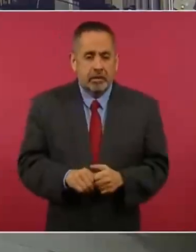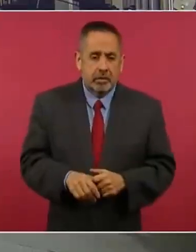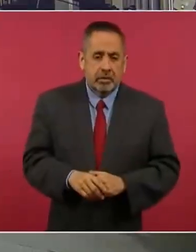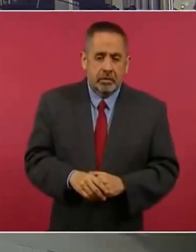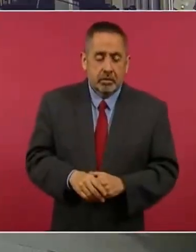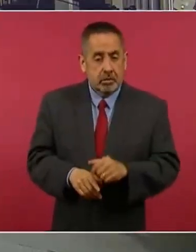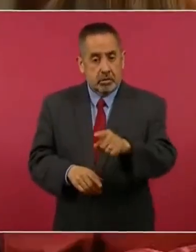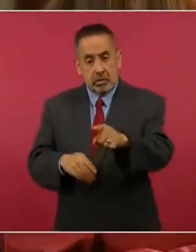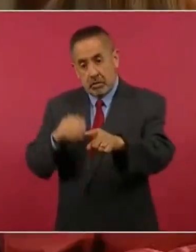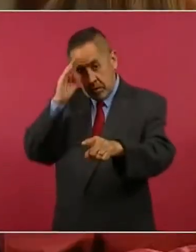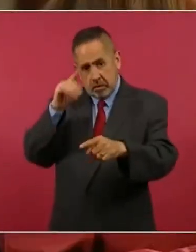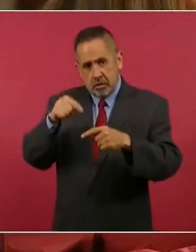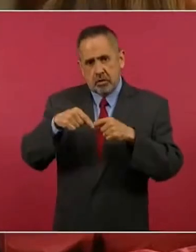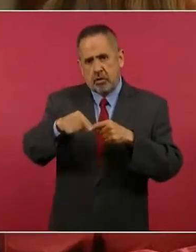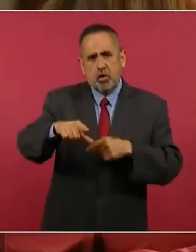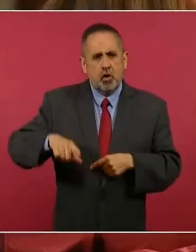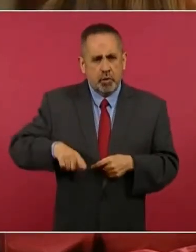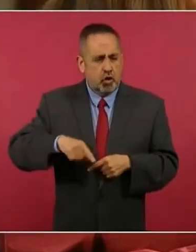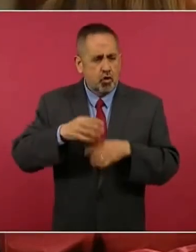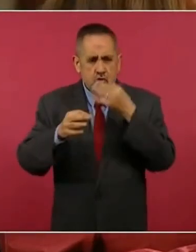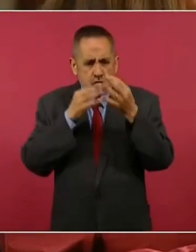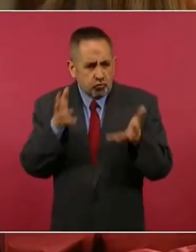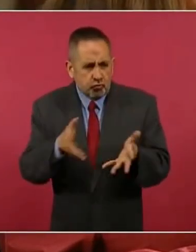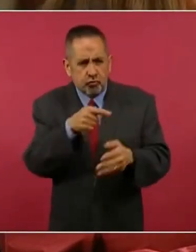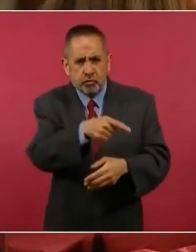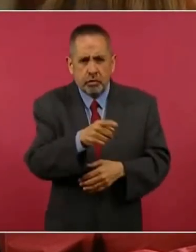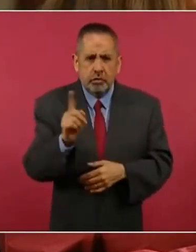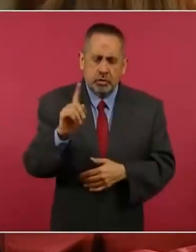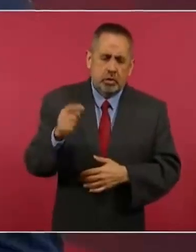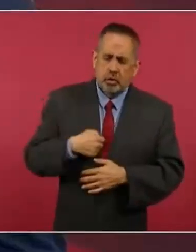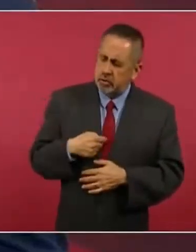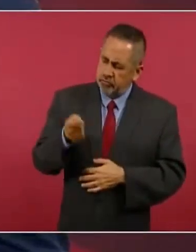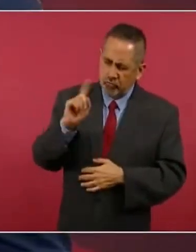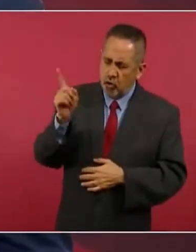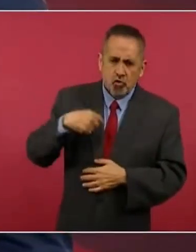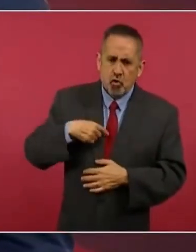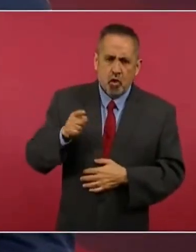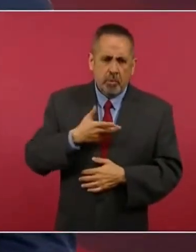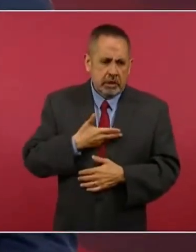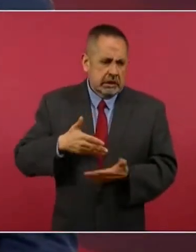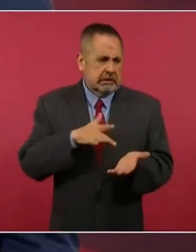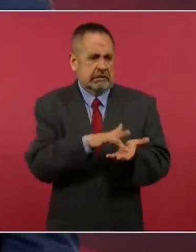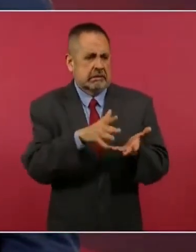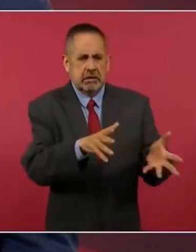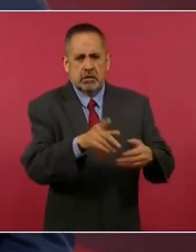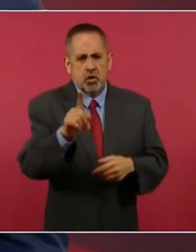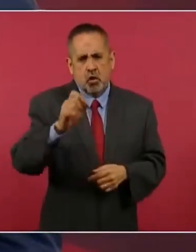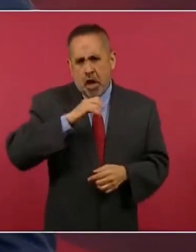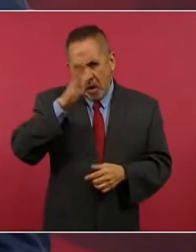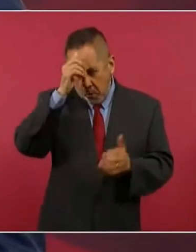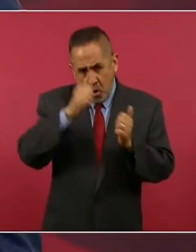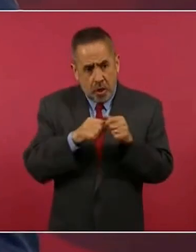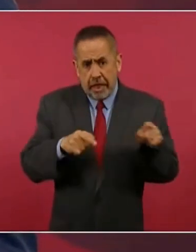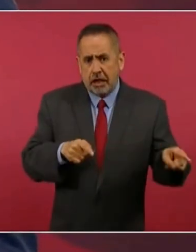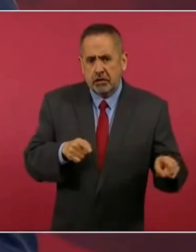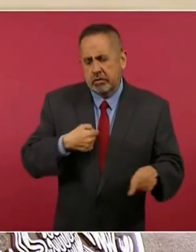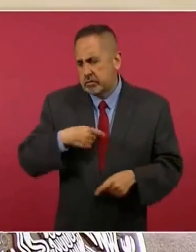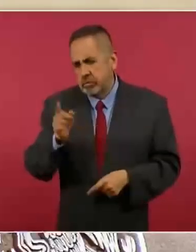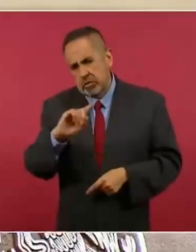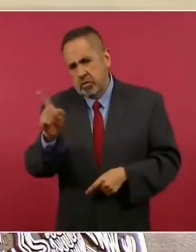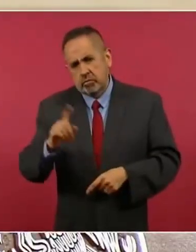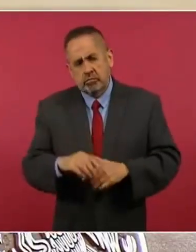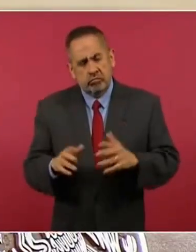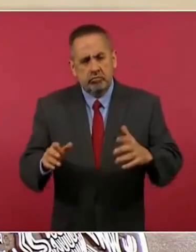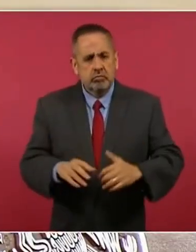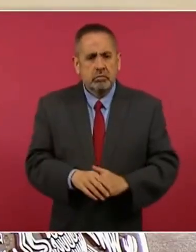en su gobierno que en estos… No, yo no voy a promover eso. Okay. No voy a promover eso. Nunca estuve de acuerdo con eso.